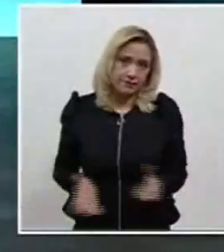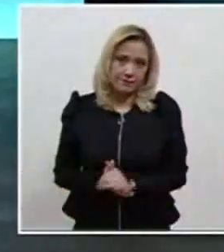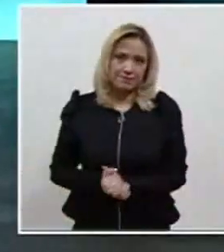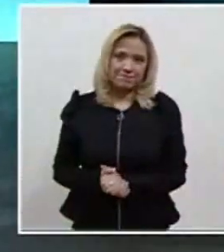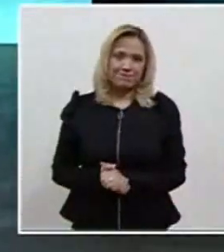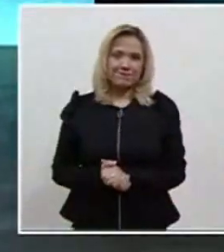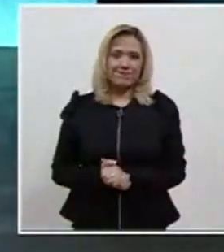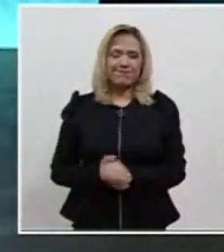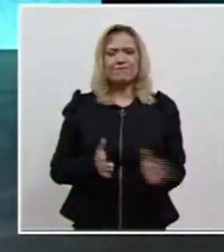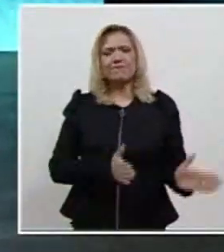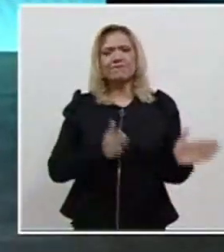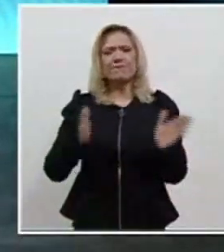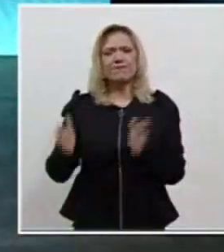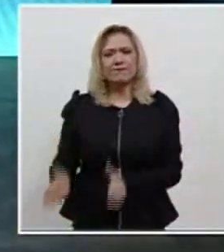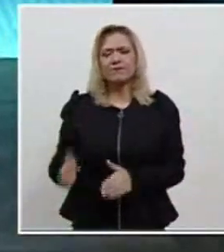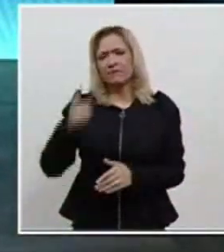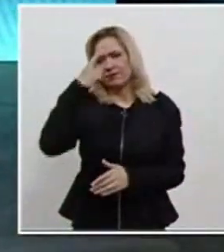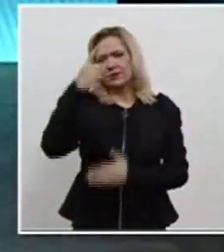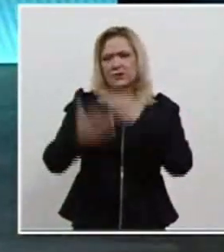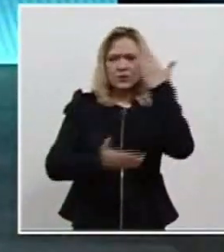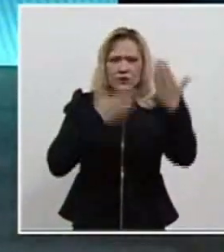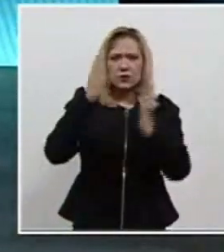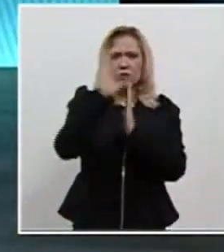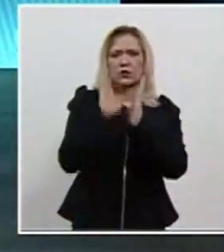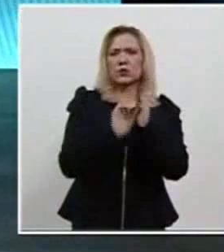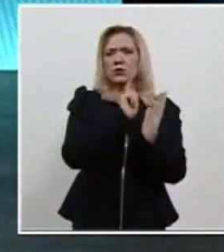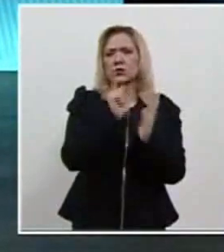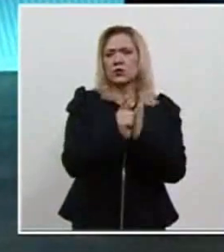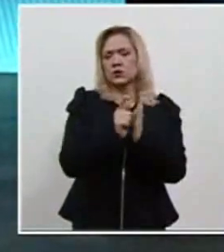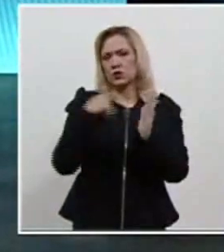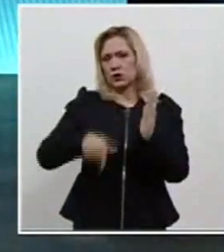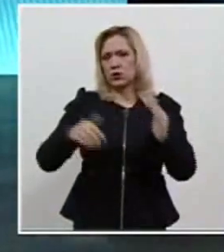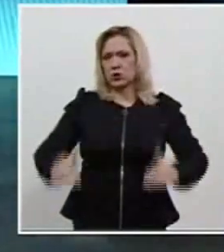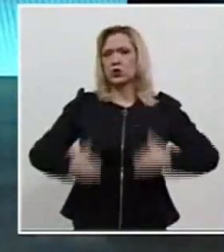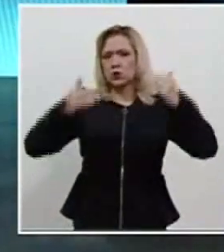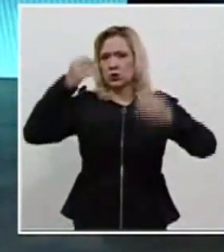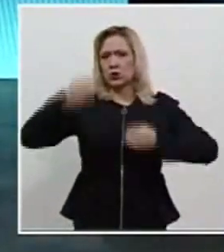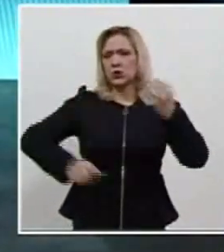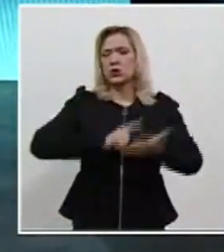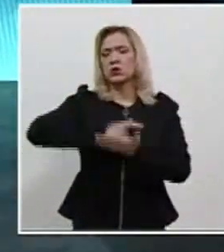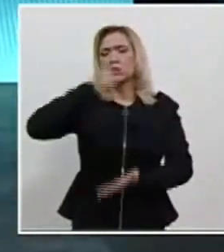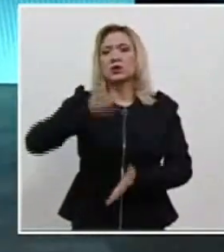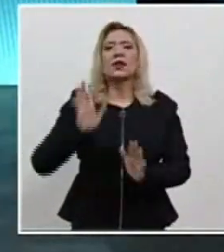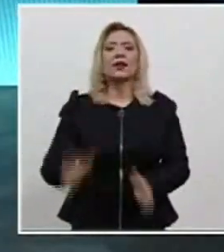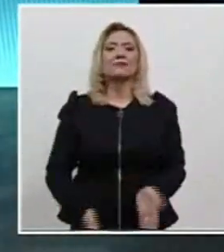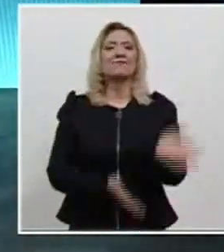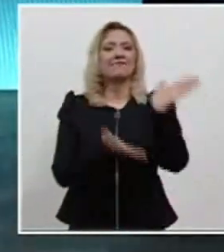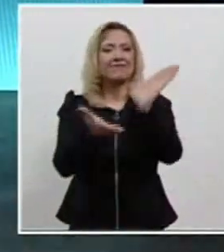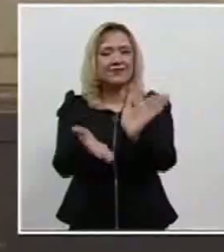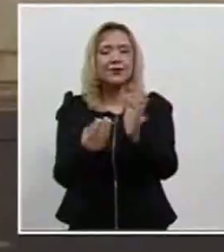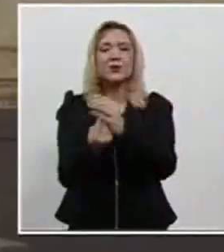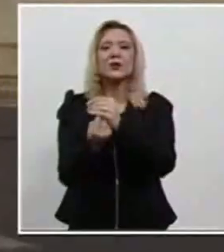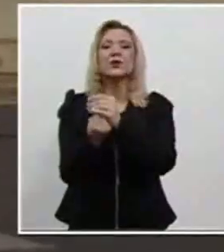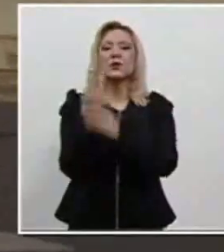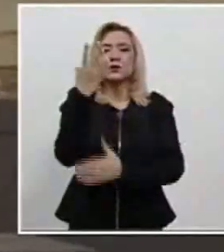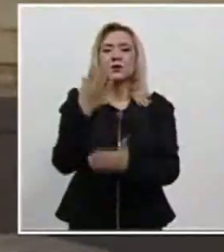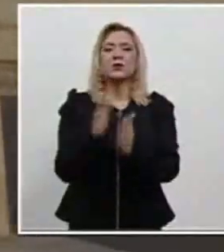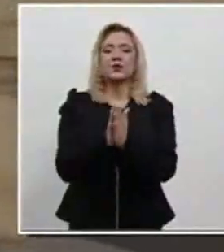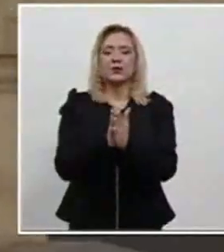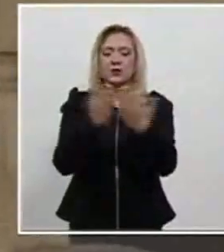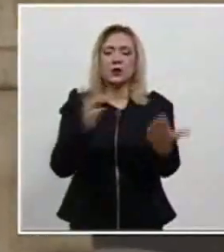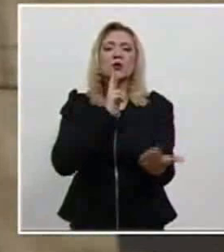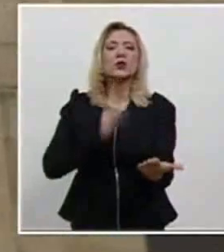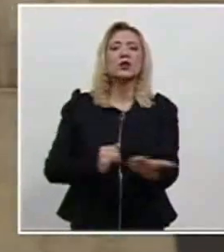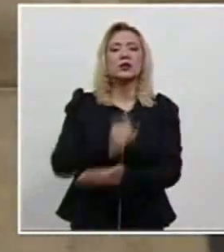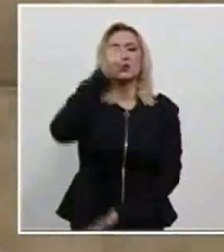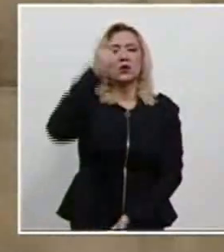Y en otros temas, el Centro de Estudios Constitucionales de la Suprema Corte puso a disposición el nuevo tomo de los cuadernos de